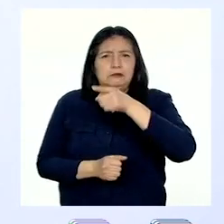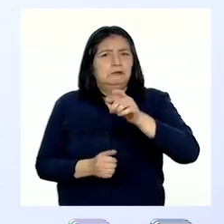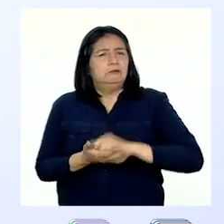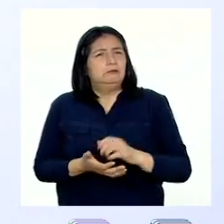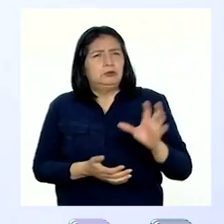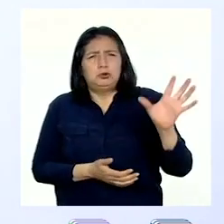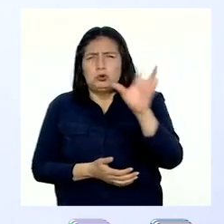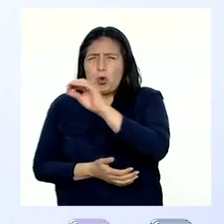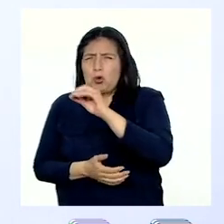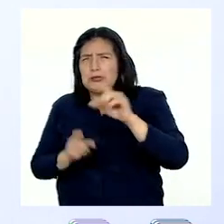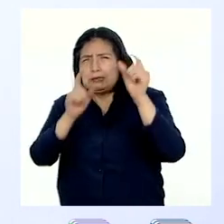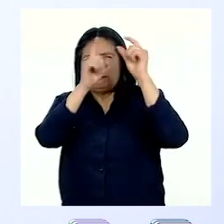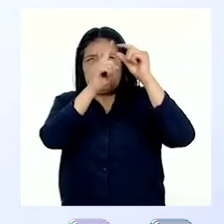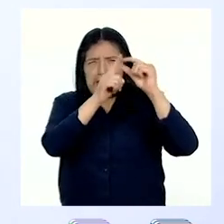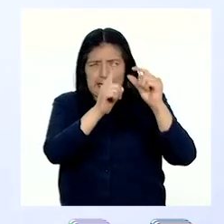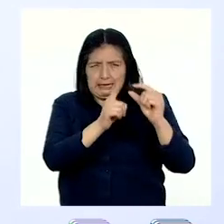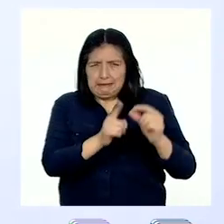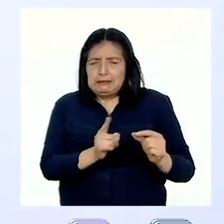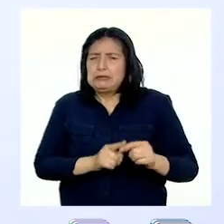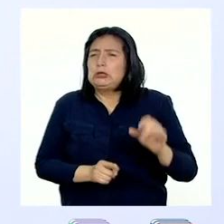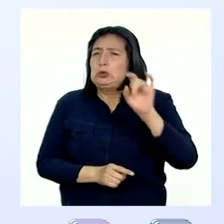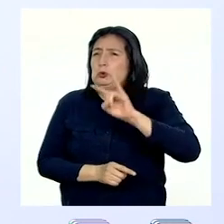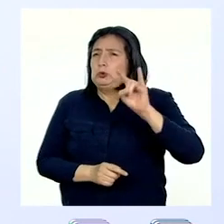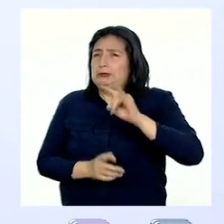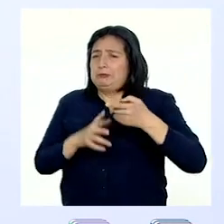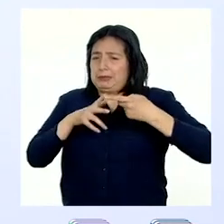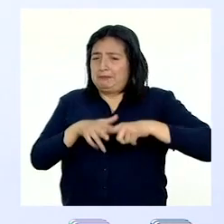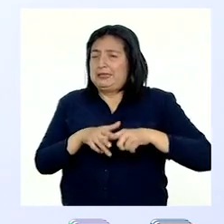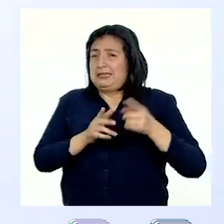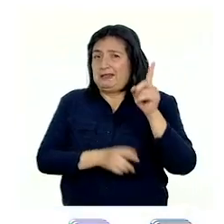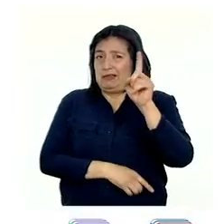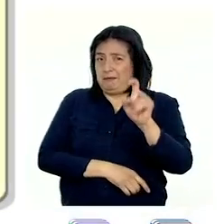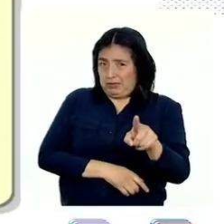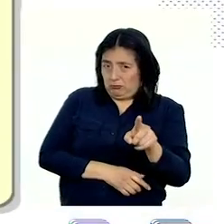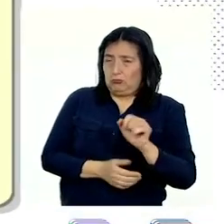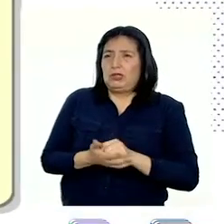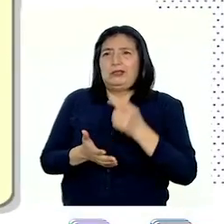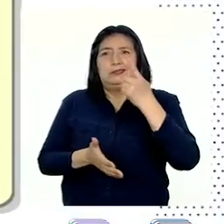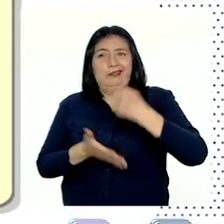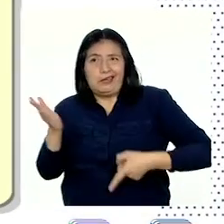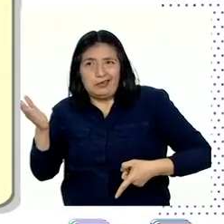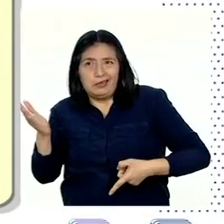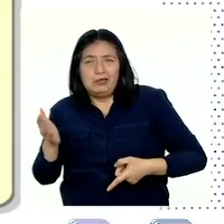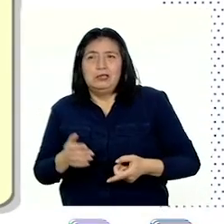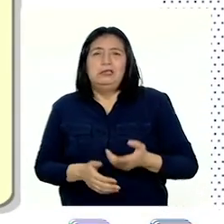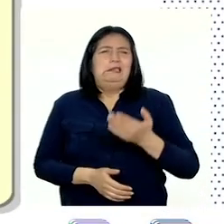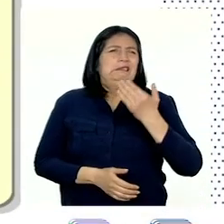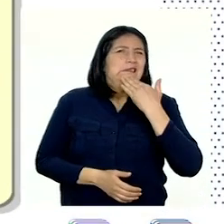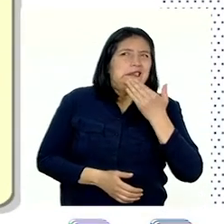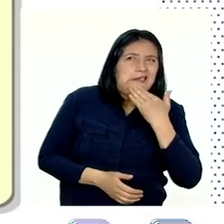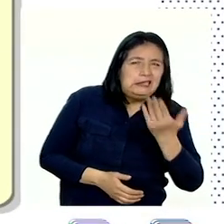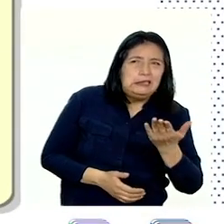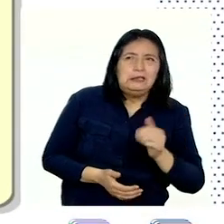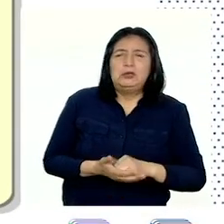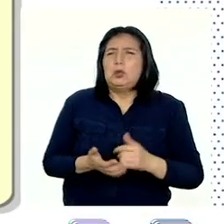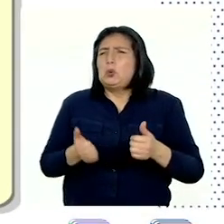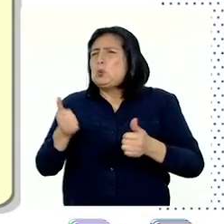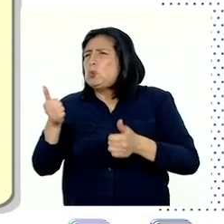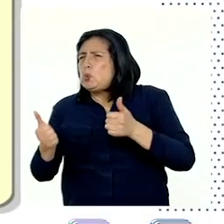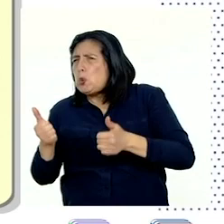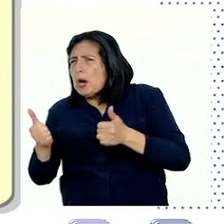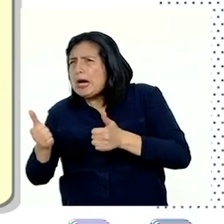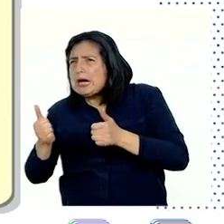que todas estas palabras que usamos al iniciar una pregunta, o sea, ¿qué? ¿Quién?